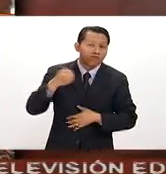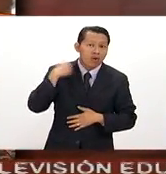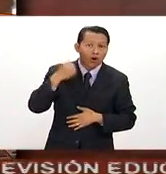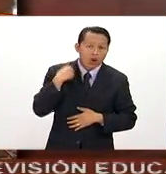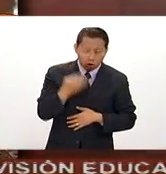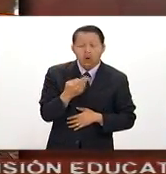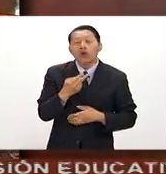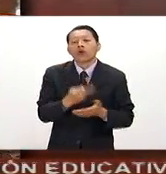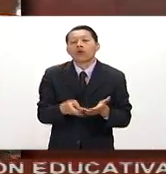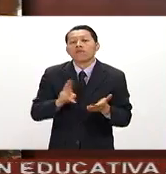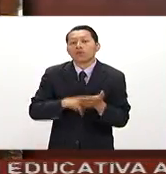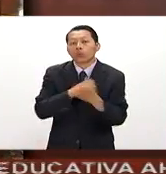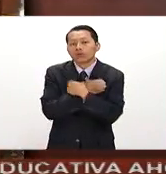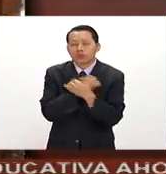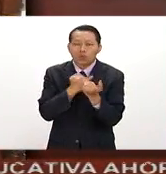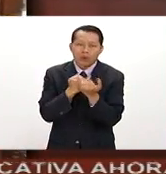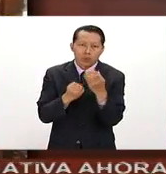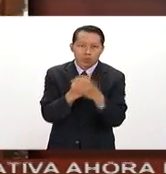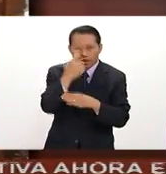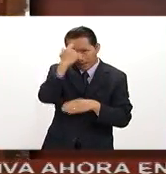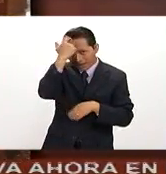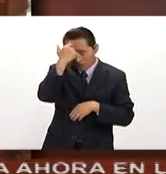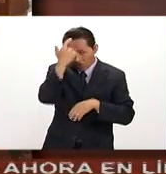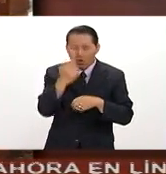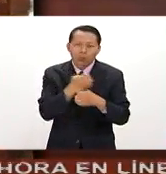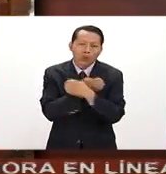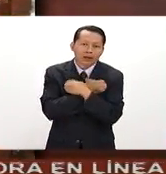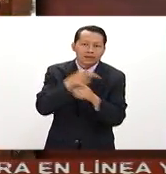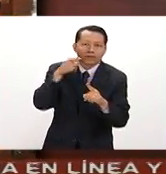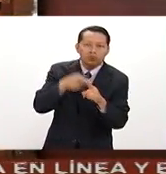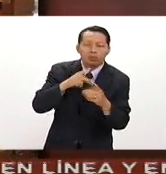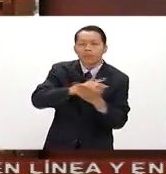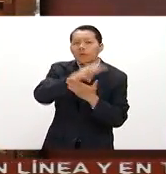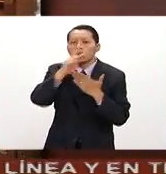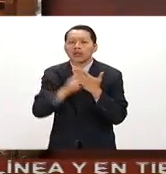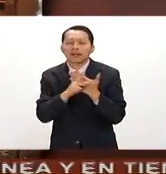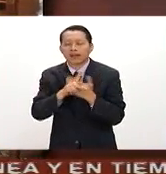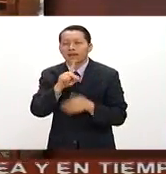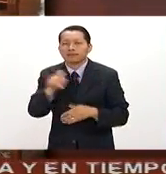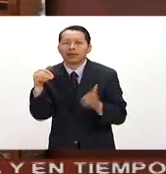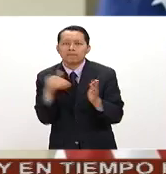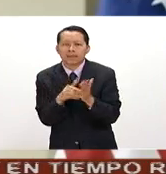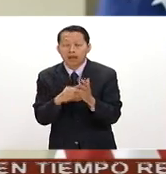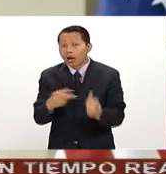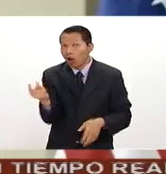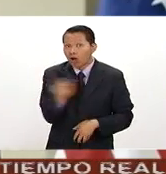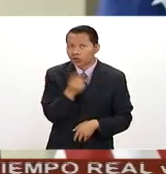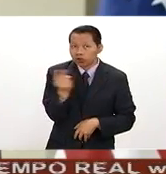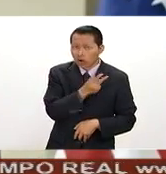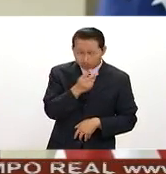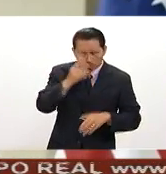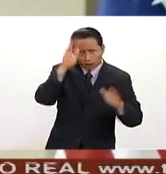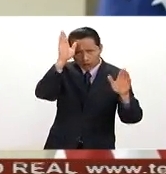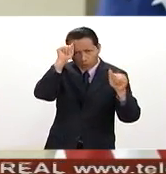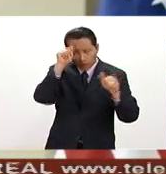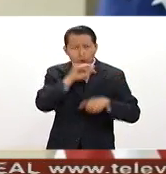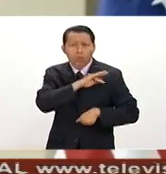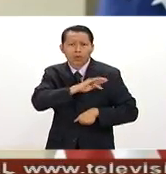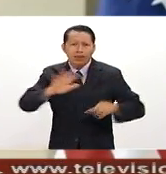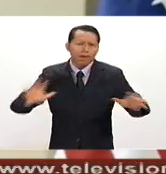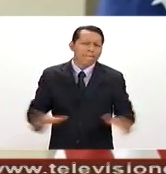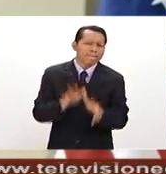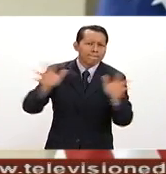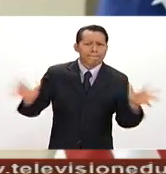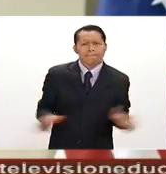educación superior, innovación e investigación y la iniciativa Proyecta 100.000. Ambos coincidieron en la necesidad de impulsar